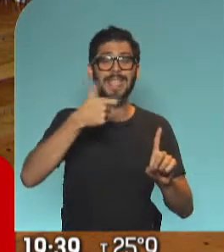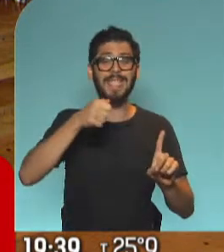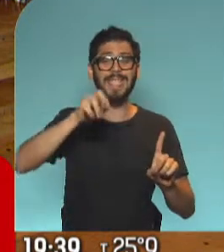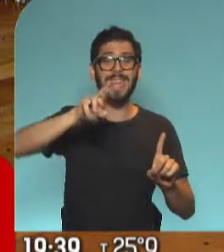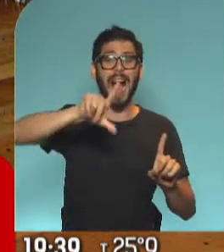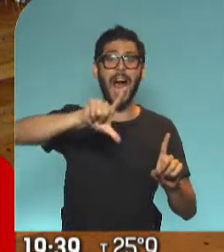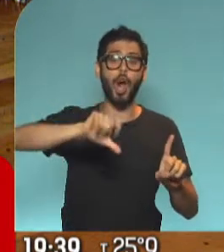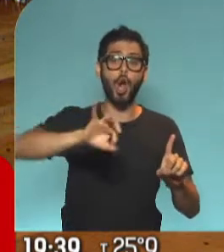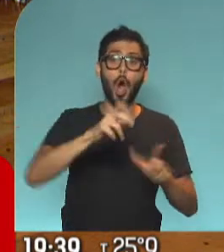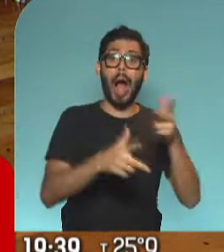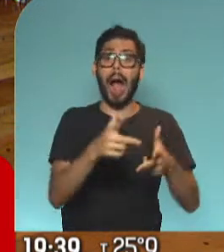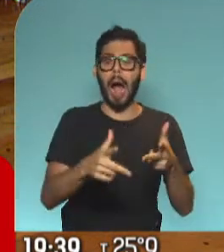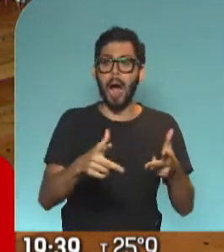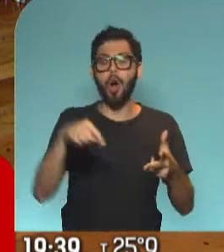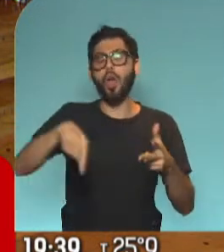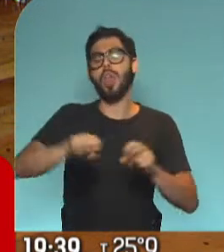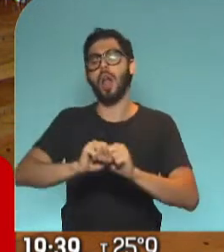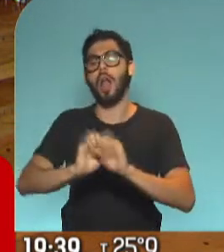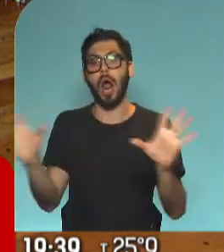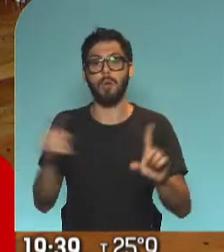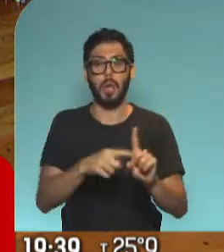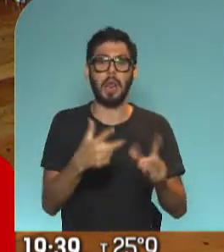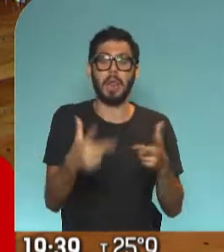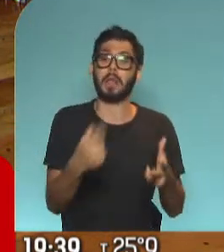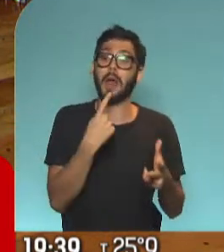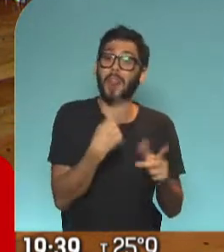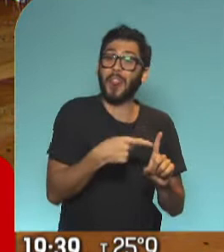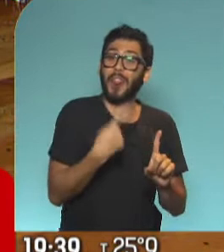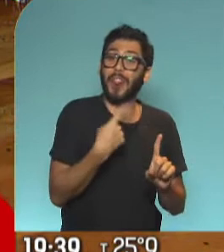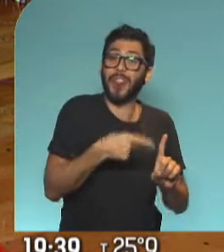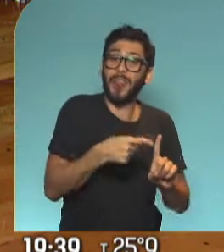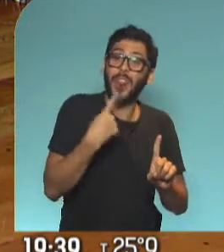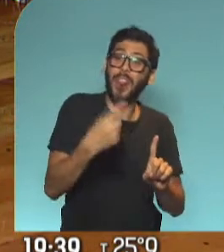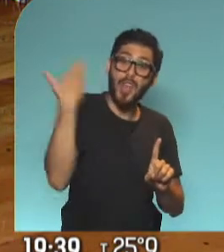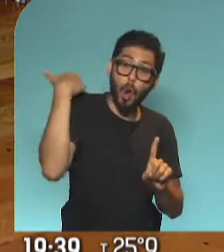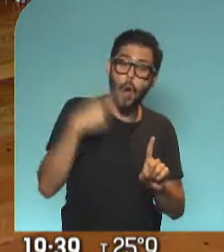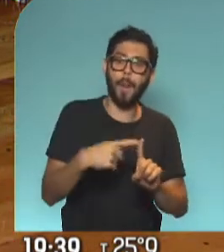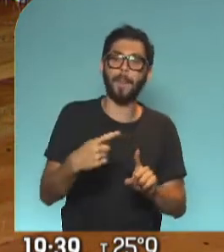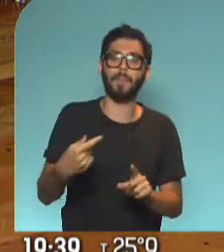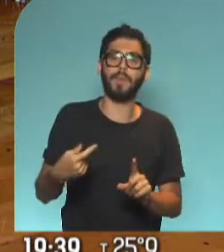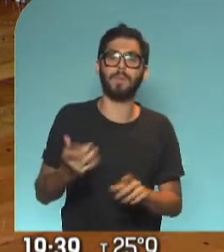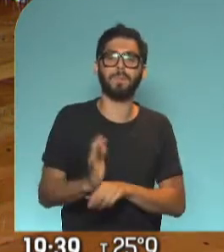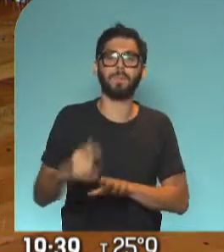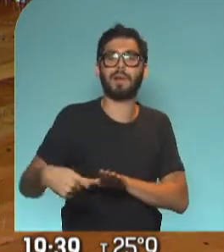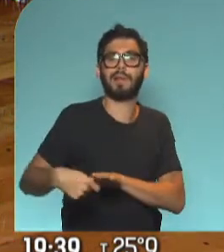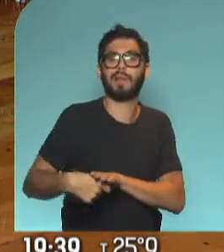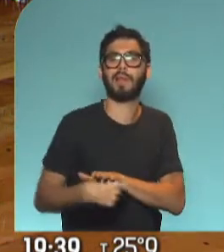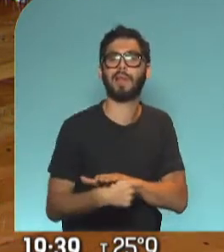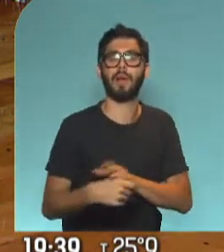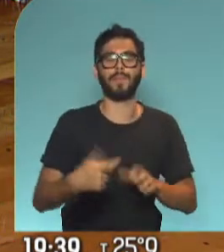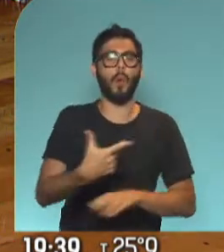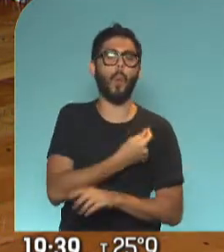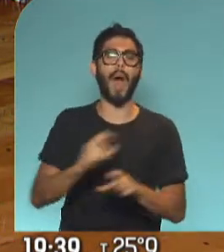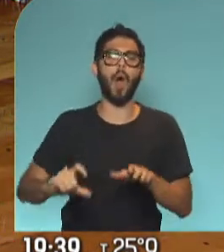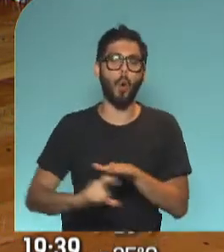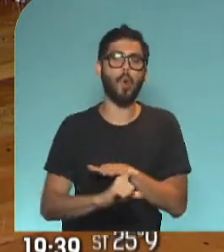lo dice también, ¿no? Generó esa desazón porque decía, me ofrecieron vacuna por debajo de la mesa, pero cuando declaró en la justicia